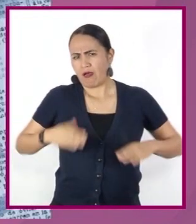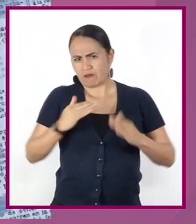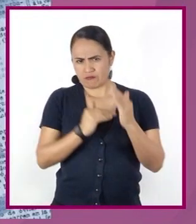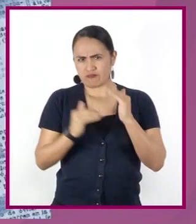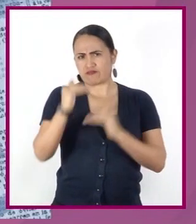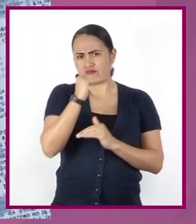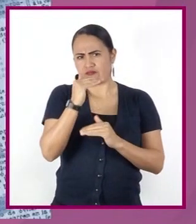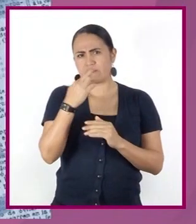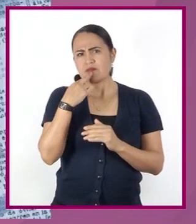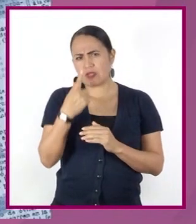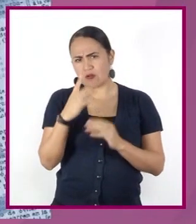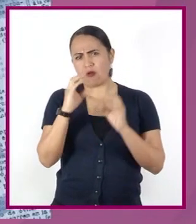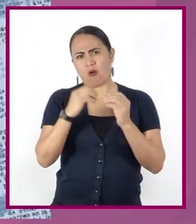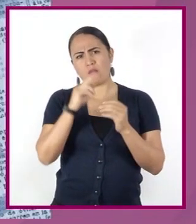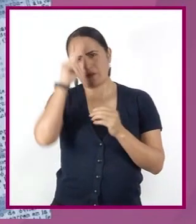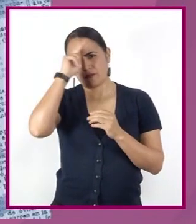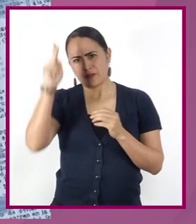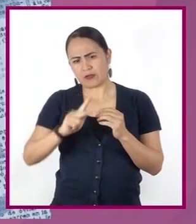cualidades.